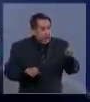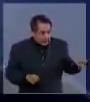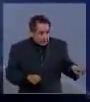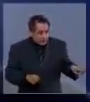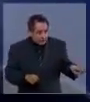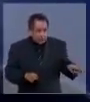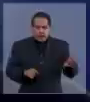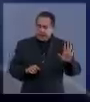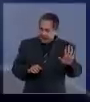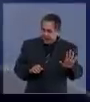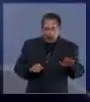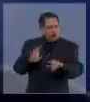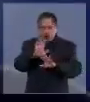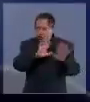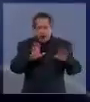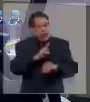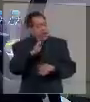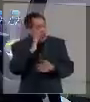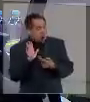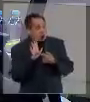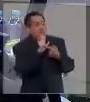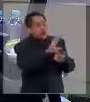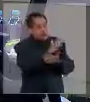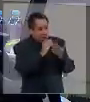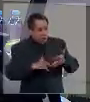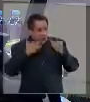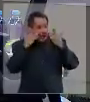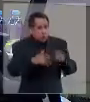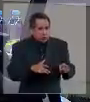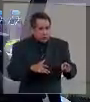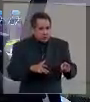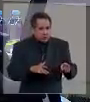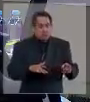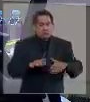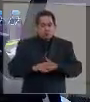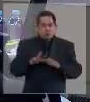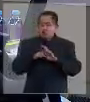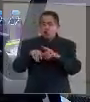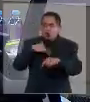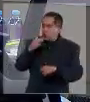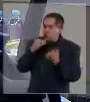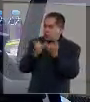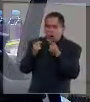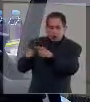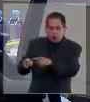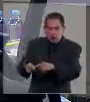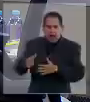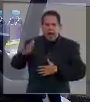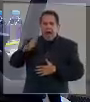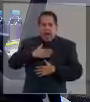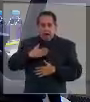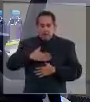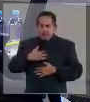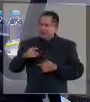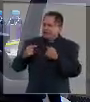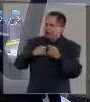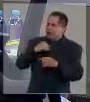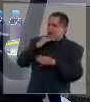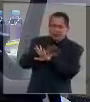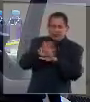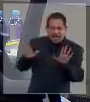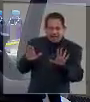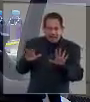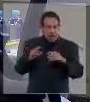Nosotros. Si nosotros, te presento los contratos no por 170 millones. No soy corrupto como si tú. Si te presento los contratos, ¿renuncias a la